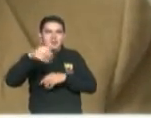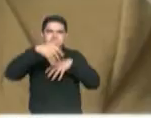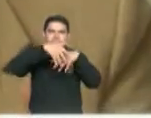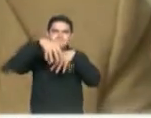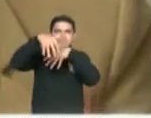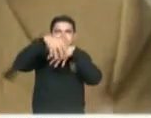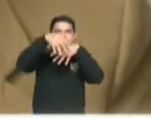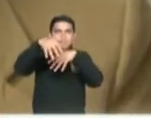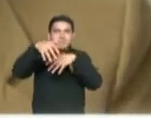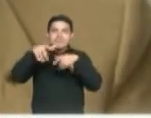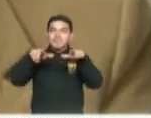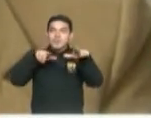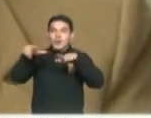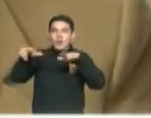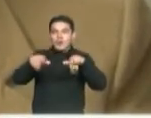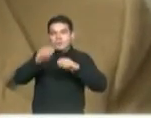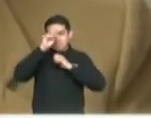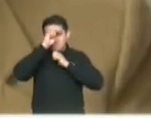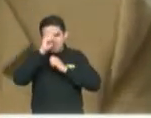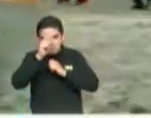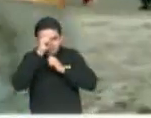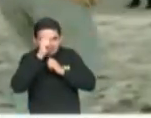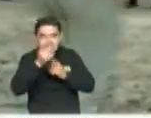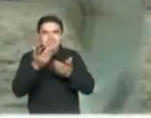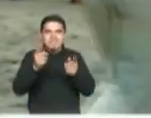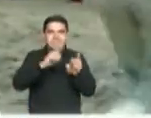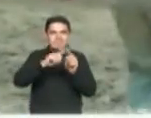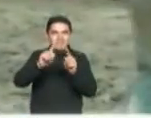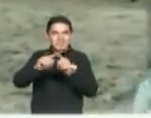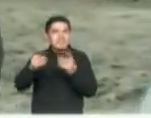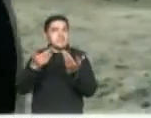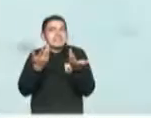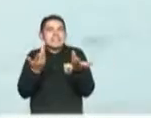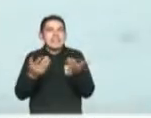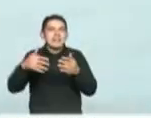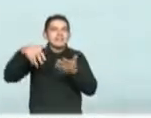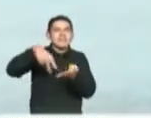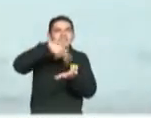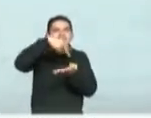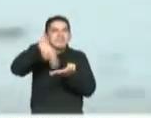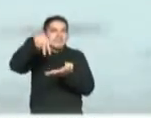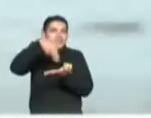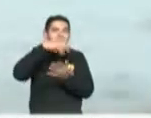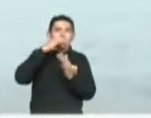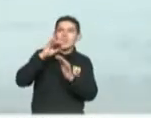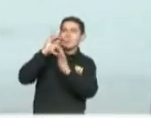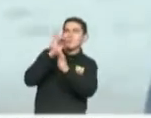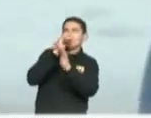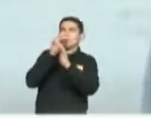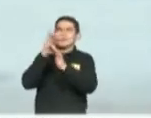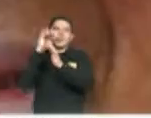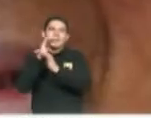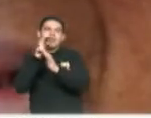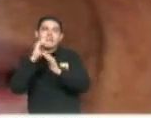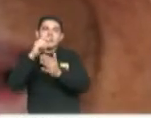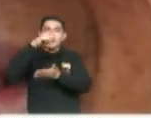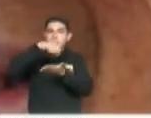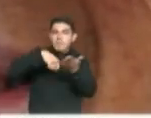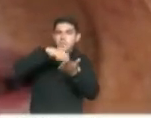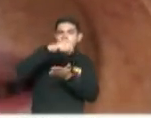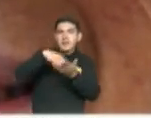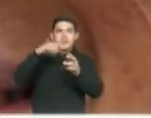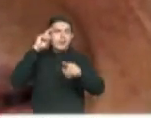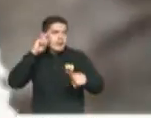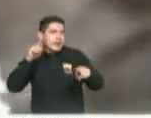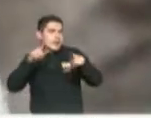concentración la sesión solemne los reconocimientos en donde va a haber danza va a haber música va a haber la firma de acuerdos